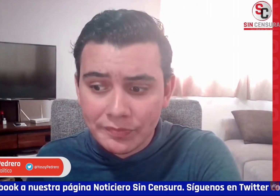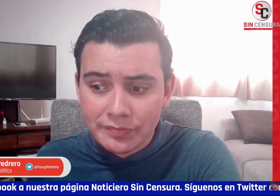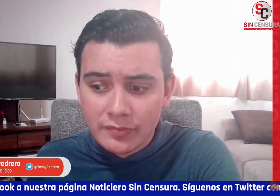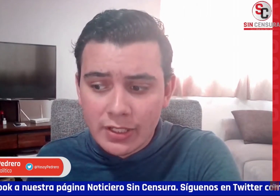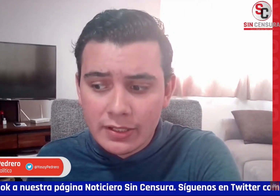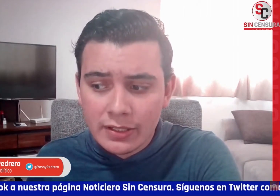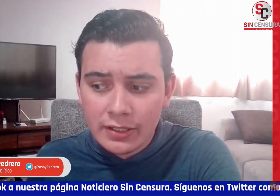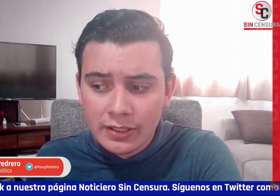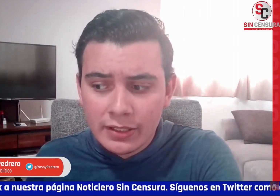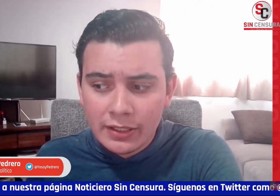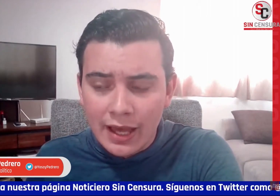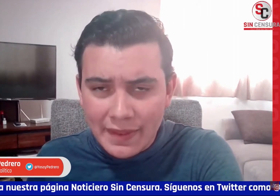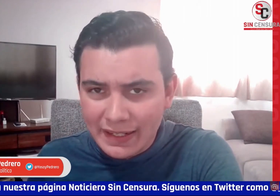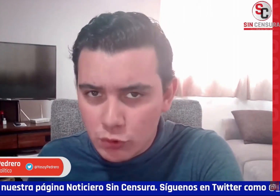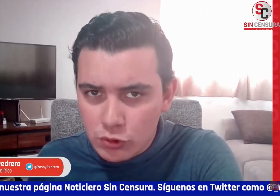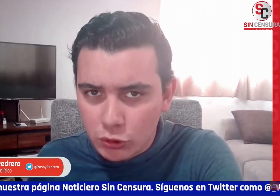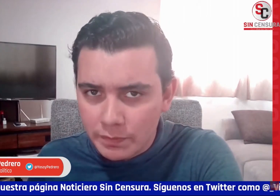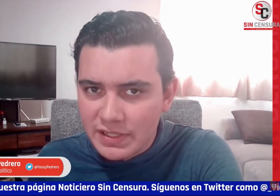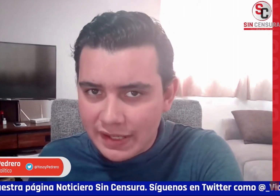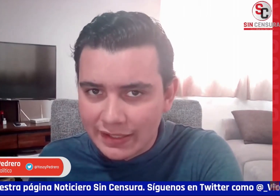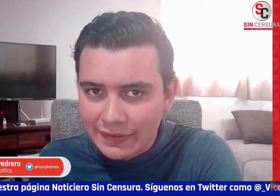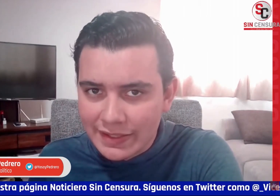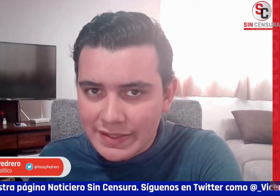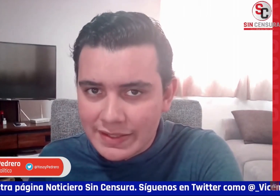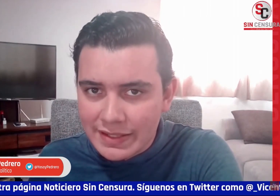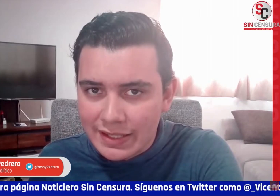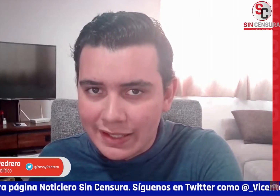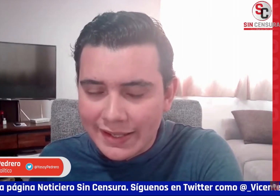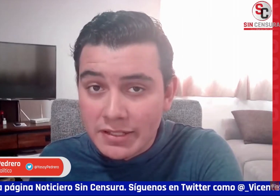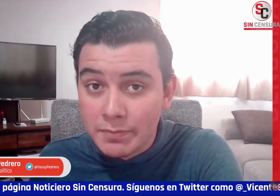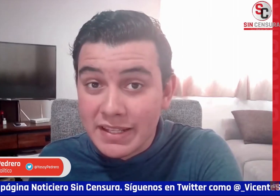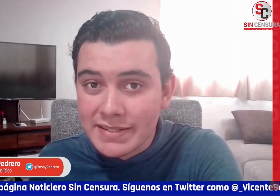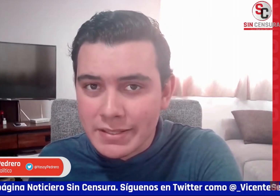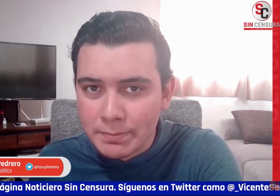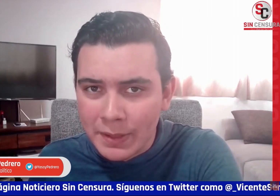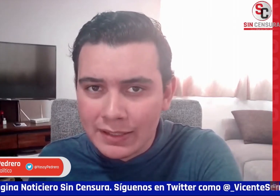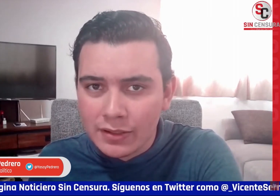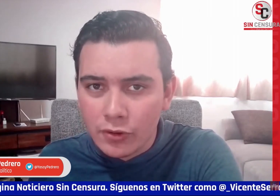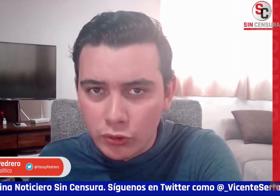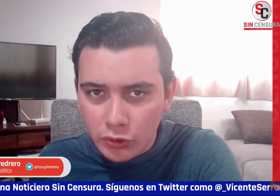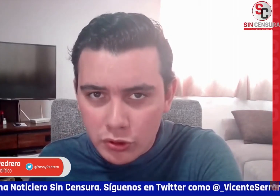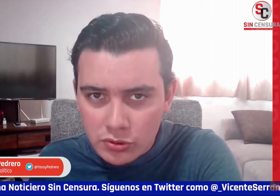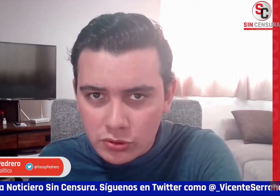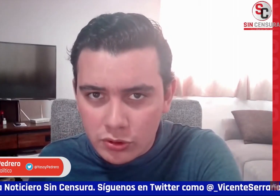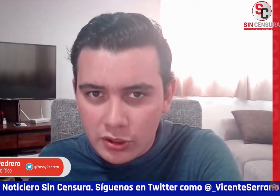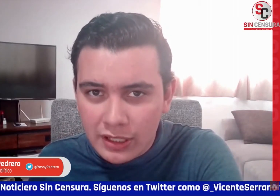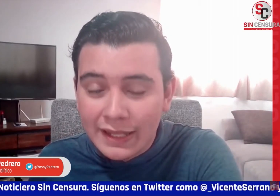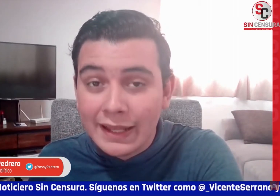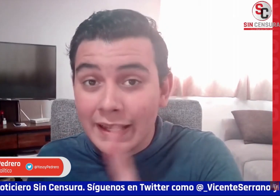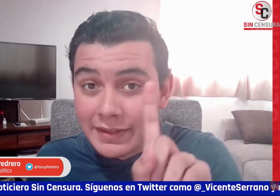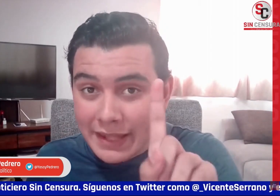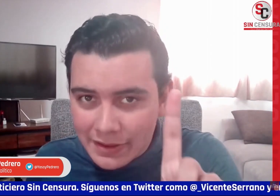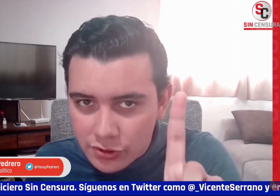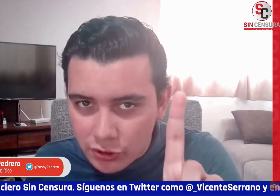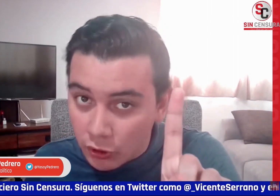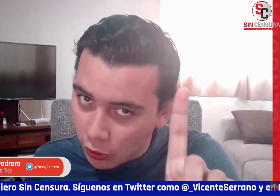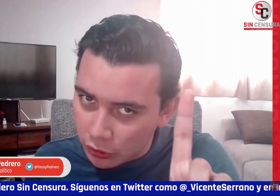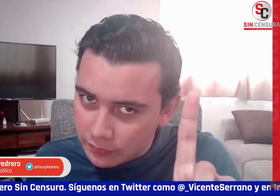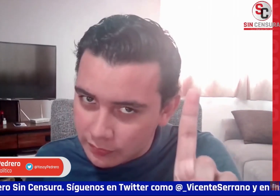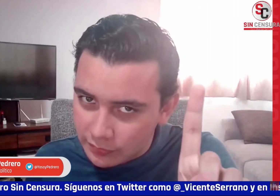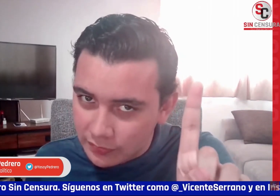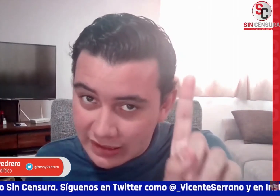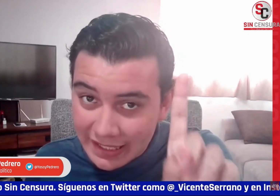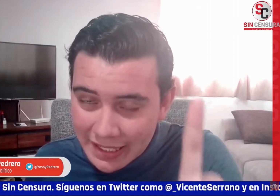frase. Adán Augusto López Hernández es el principal rostro